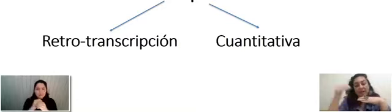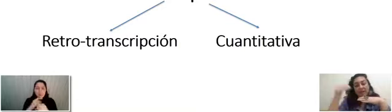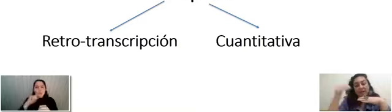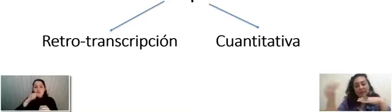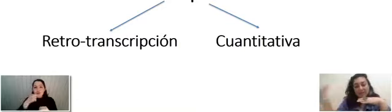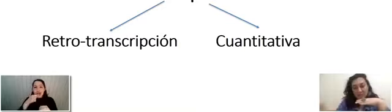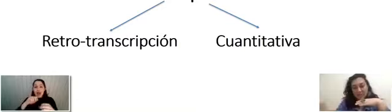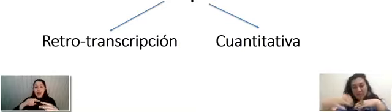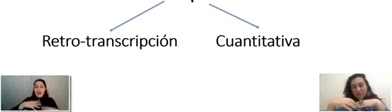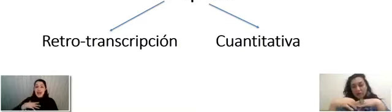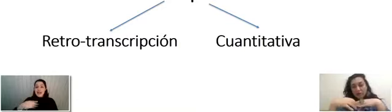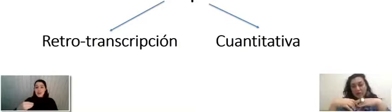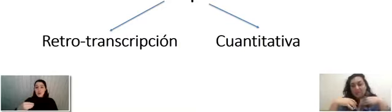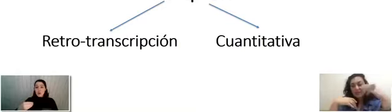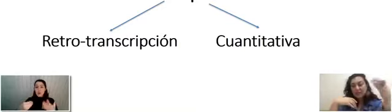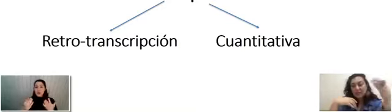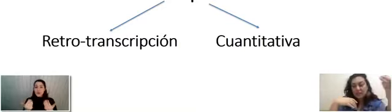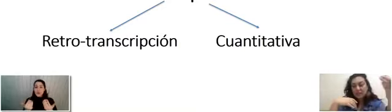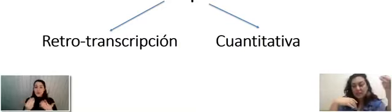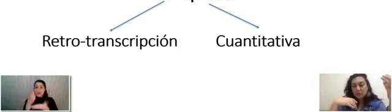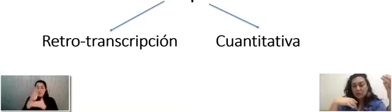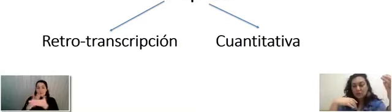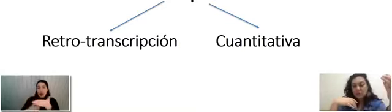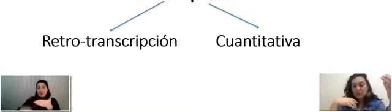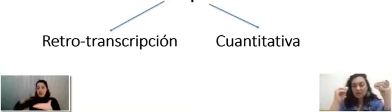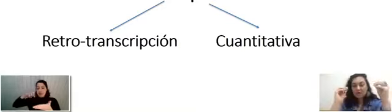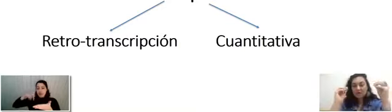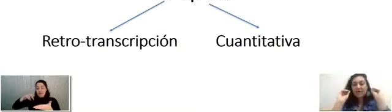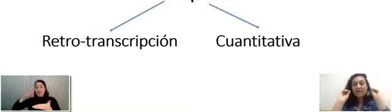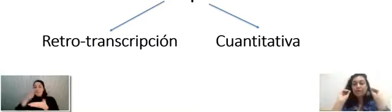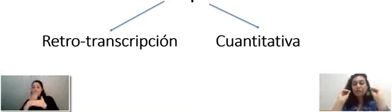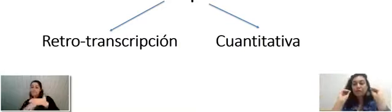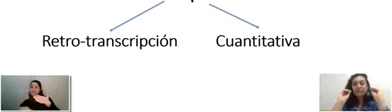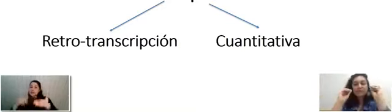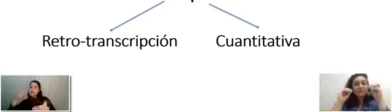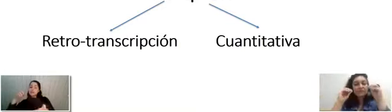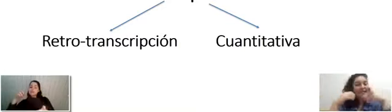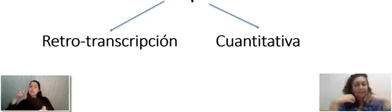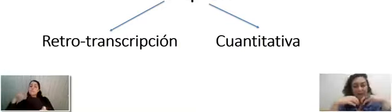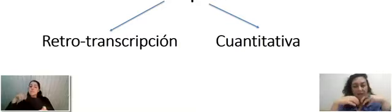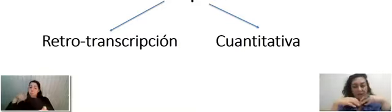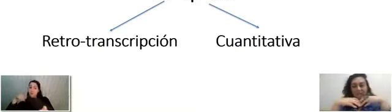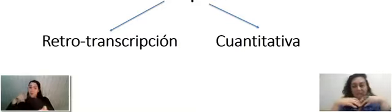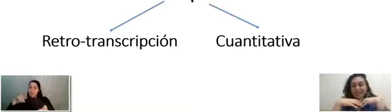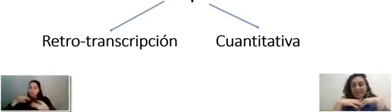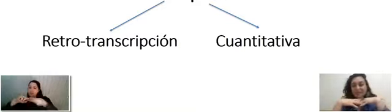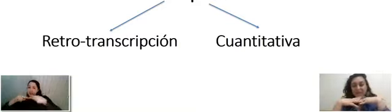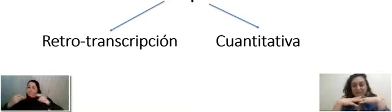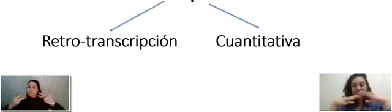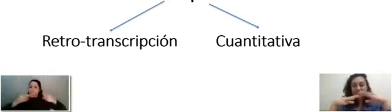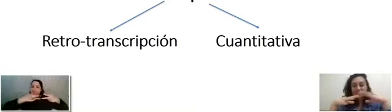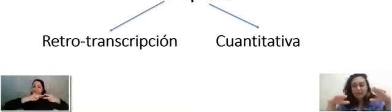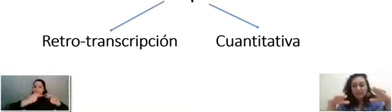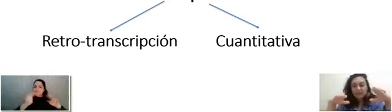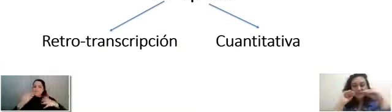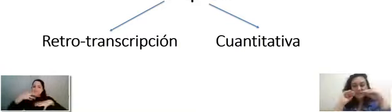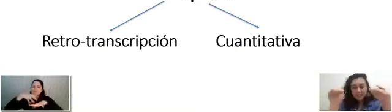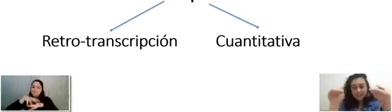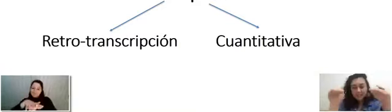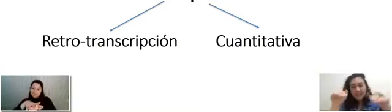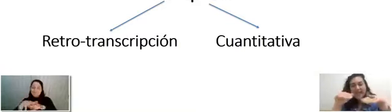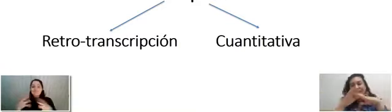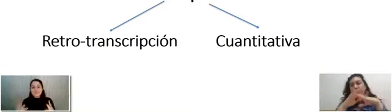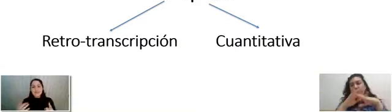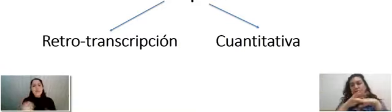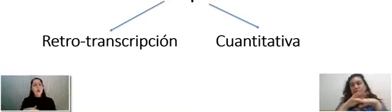genoma materno y parte del genoma paterno. Entonces, es una técnica transversal, o sea, existe en